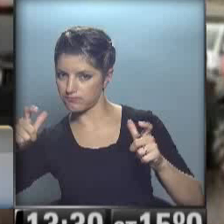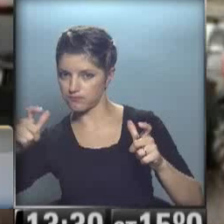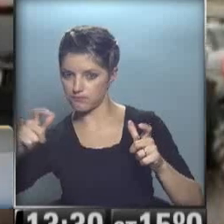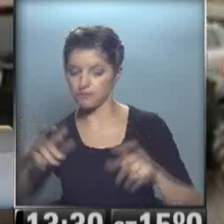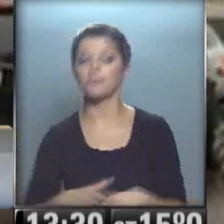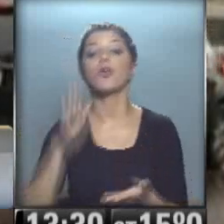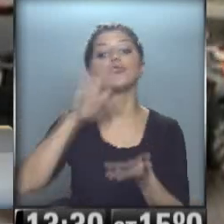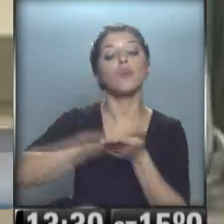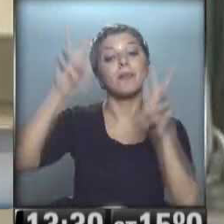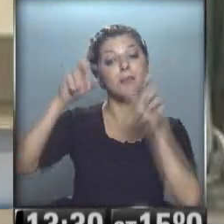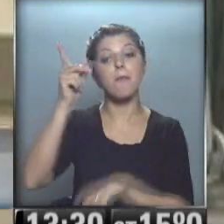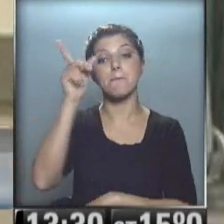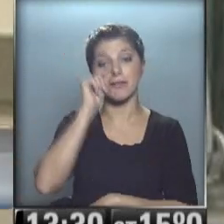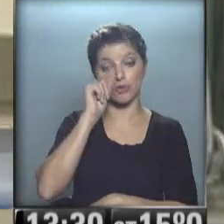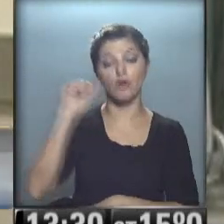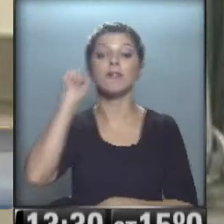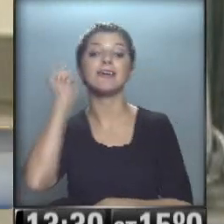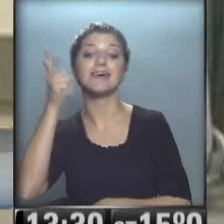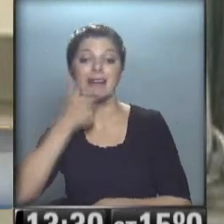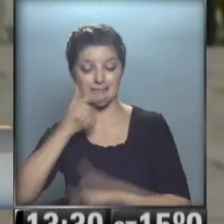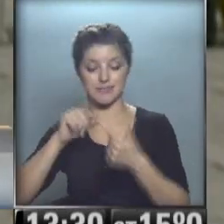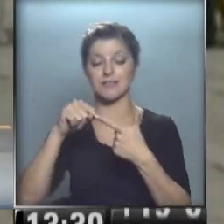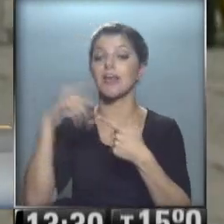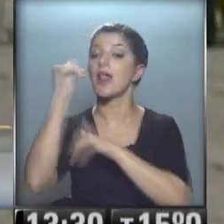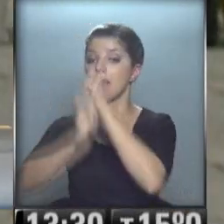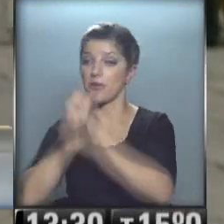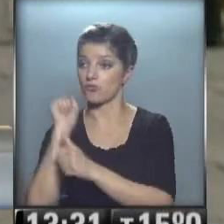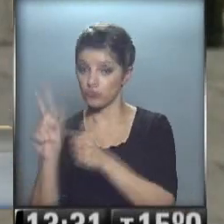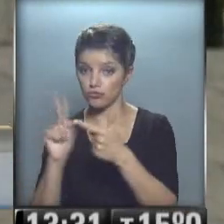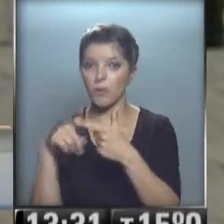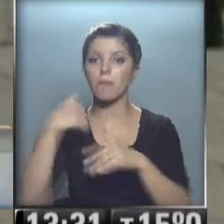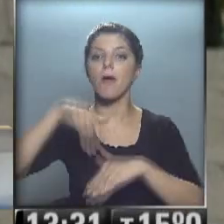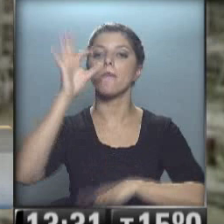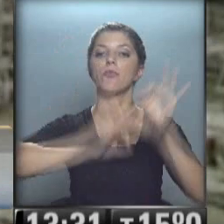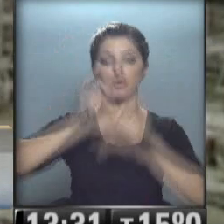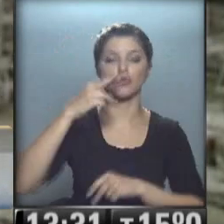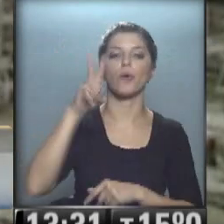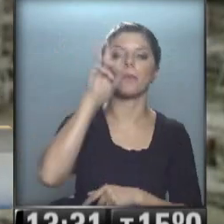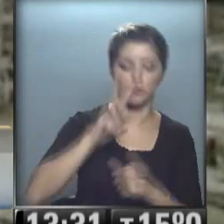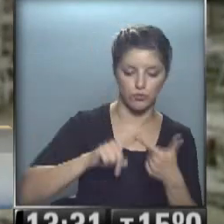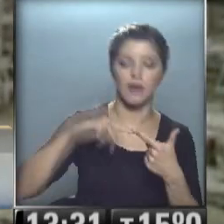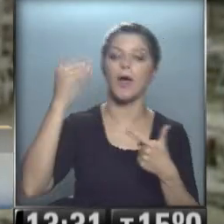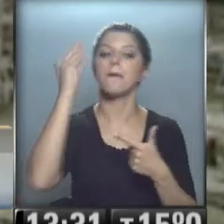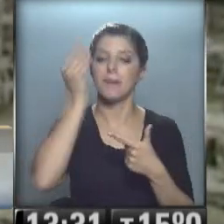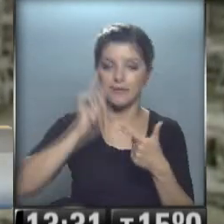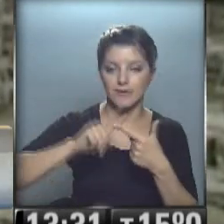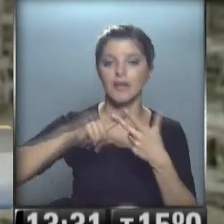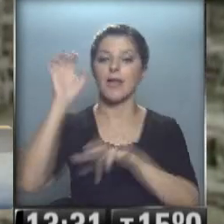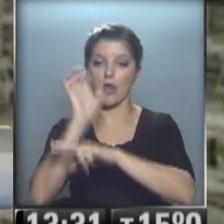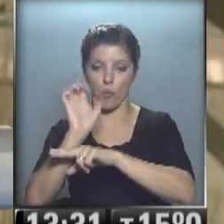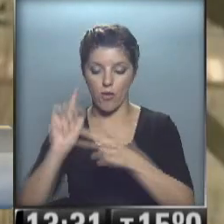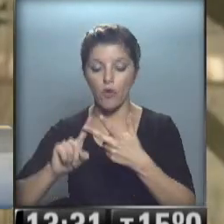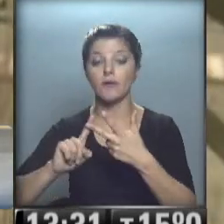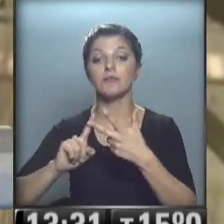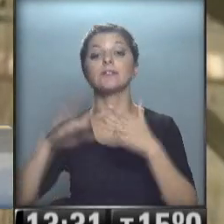ámbito del petróleo y el gas las compañías rusas desarrollaron proyectos en Venezuela Brasil y Ecuador mientras que en energía